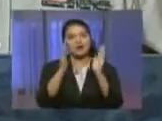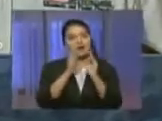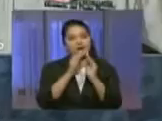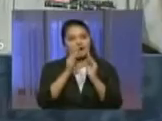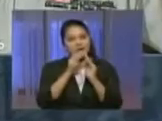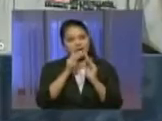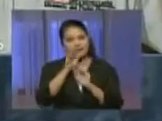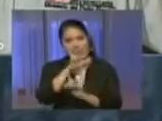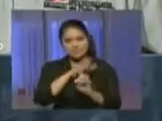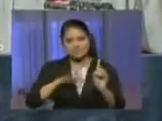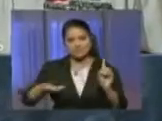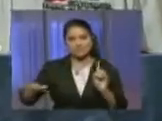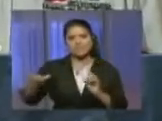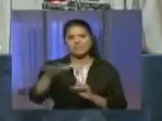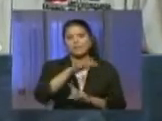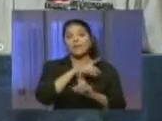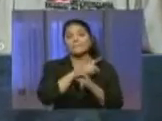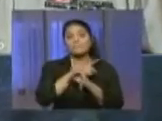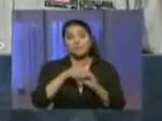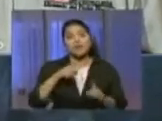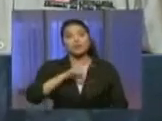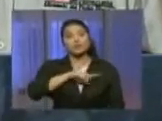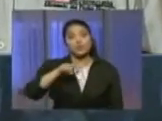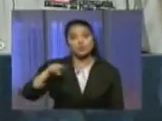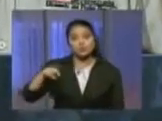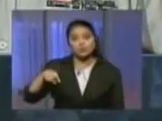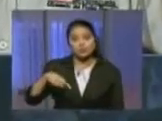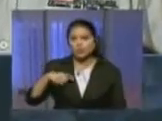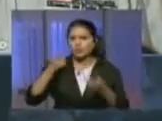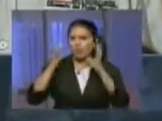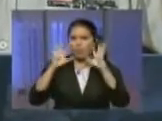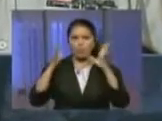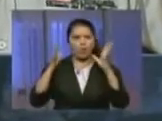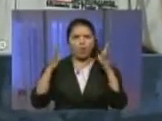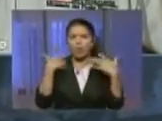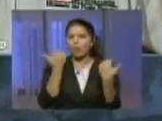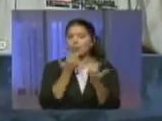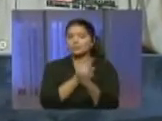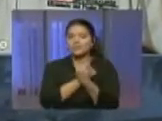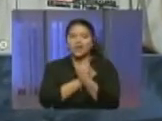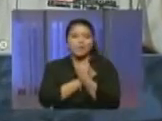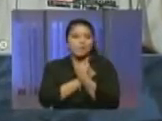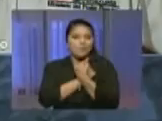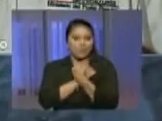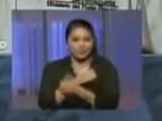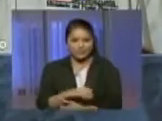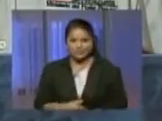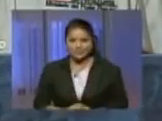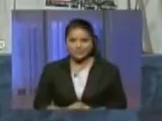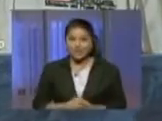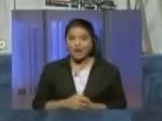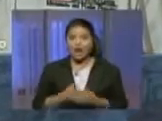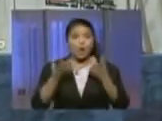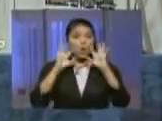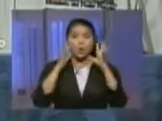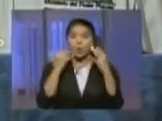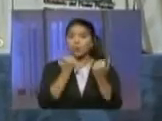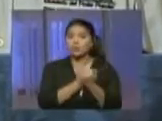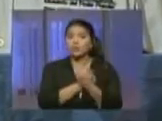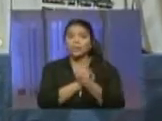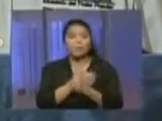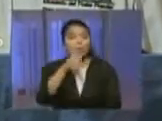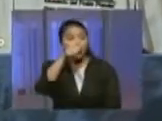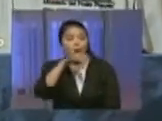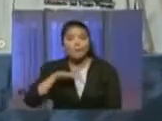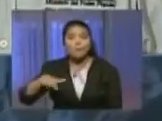hogares Y como nosotros somos medio loco de amor medio locos pero de amor por el pueblo